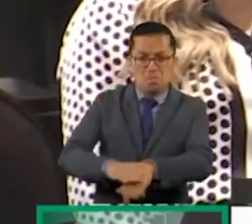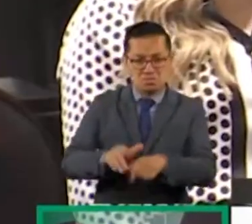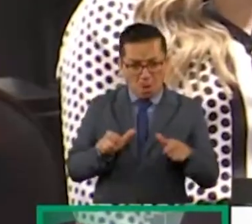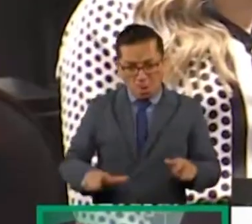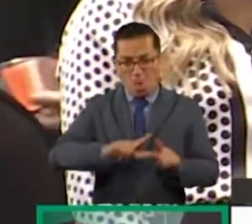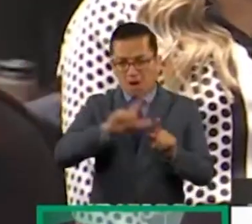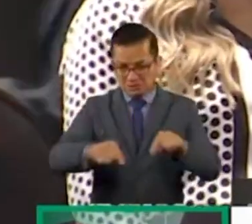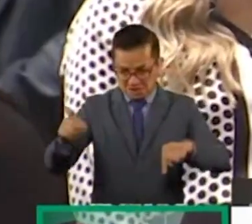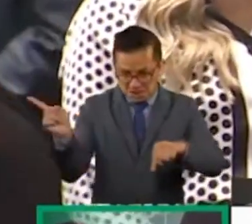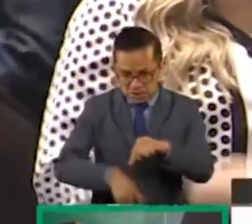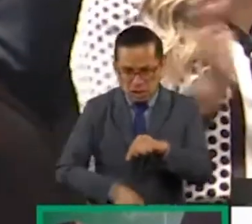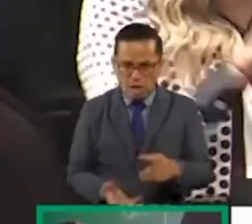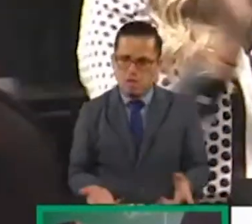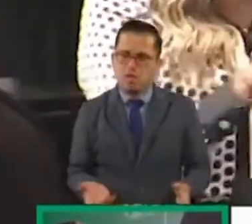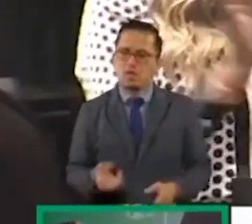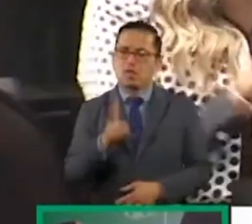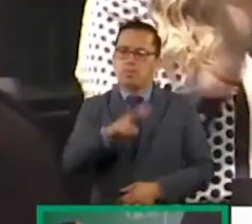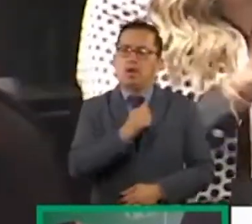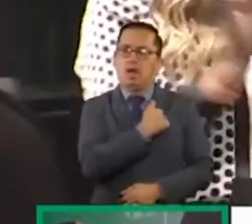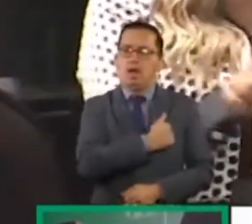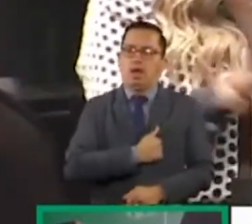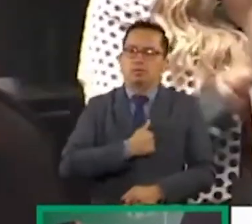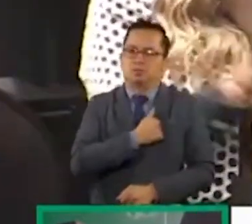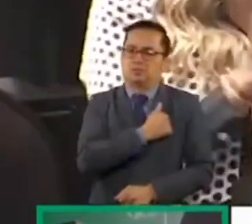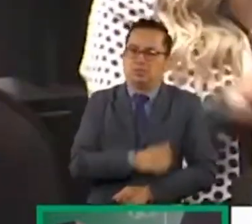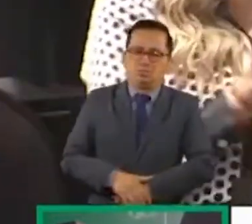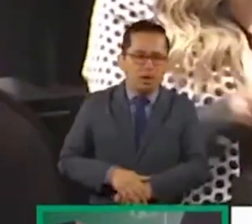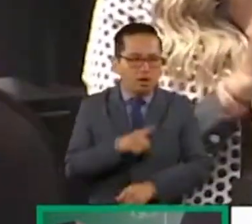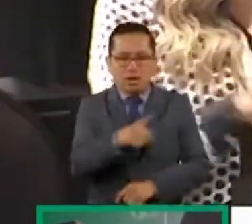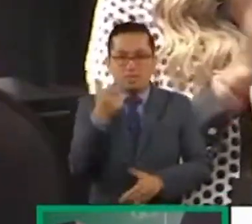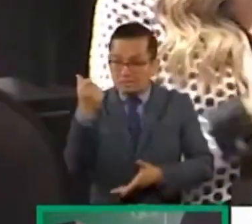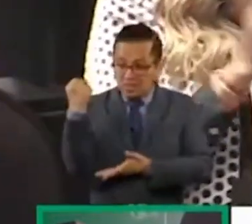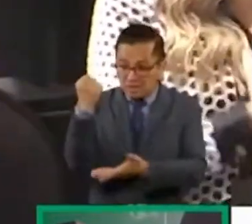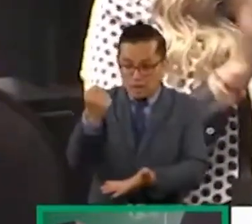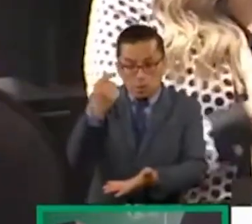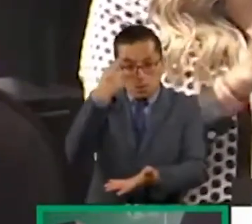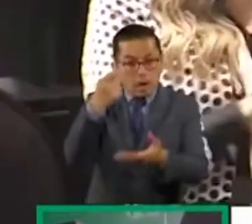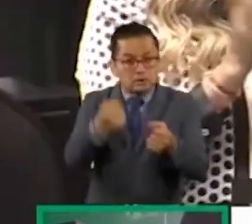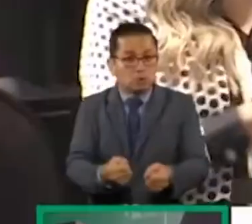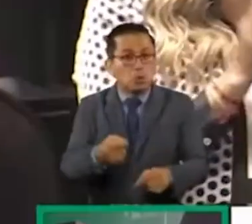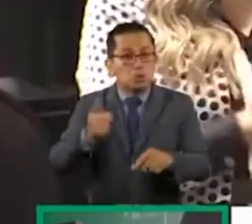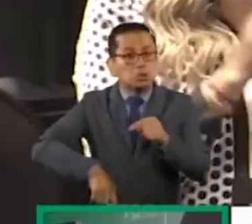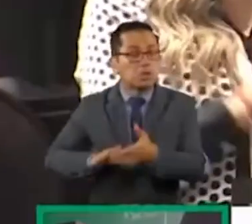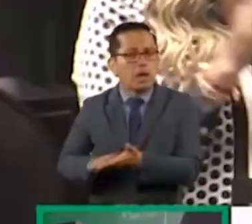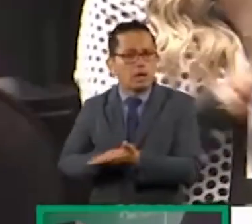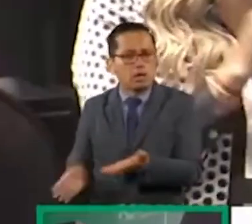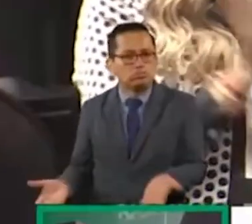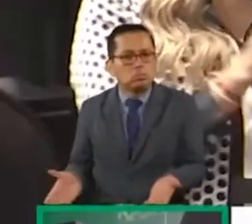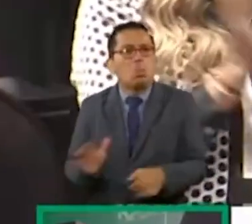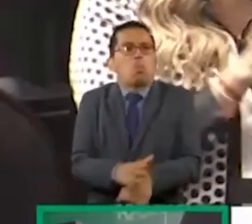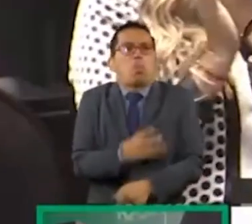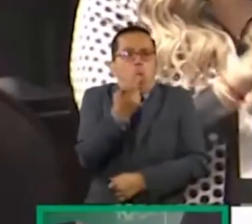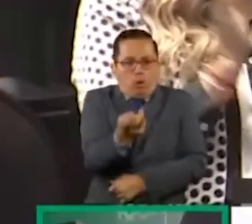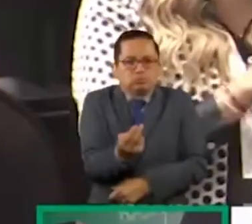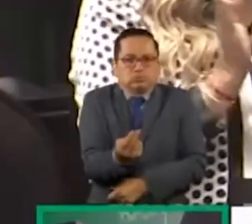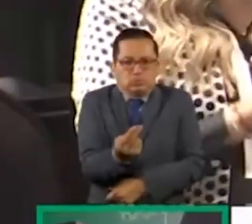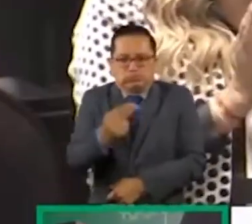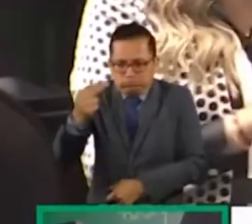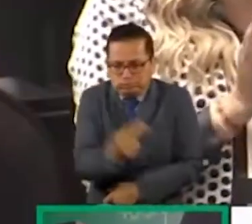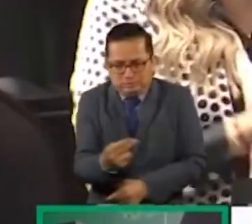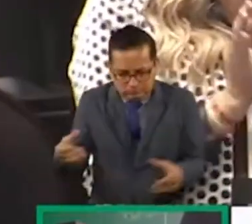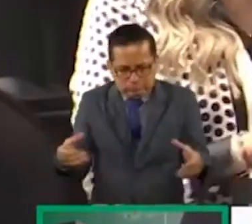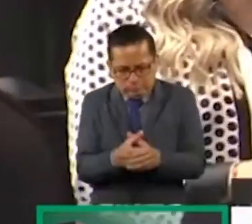los fondos federales de seguridad. Por eso se necesita la última línea de defensa, que son las Fuerzas